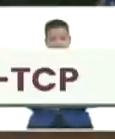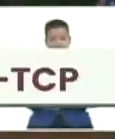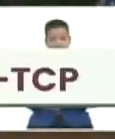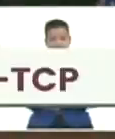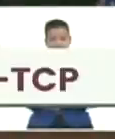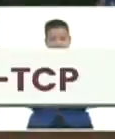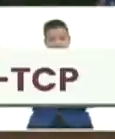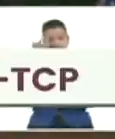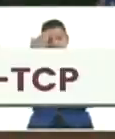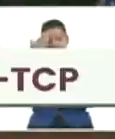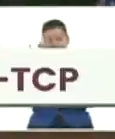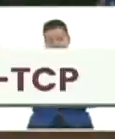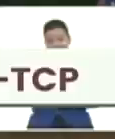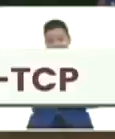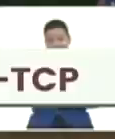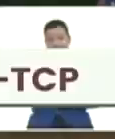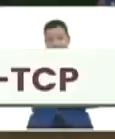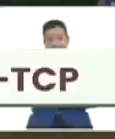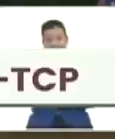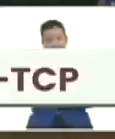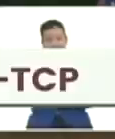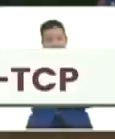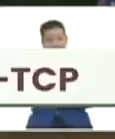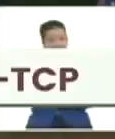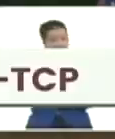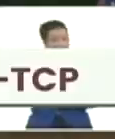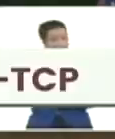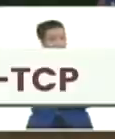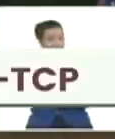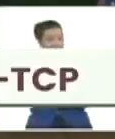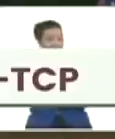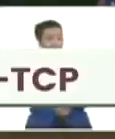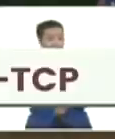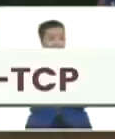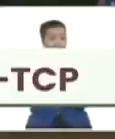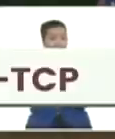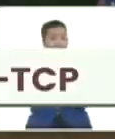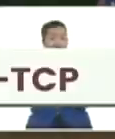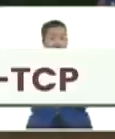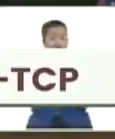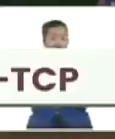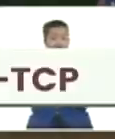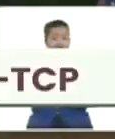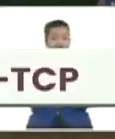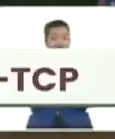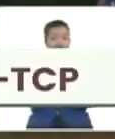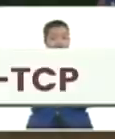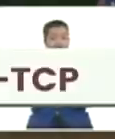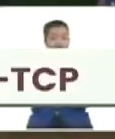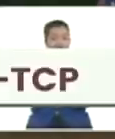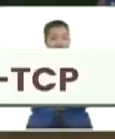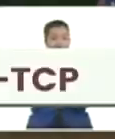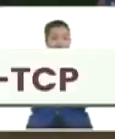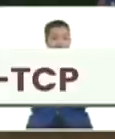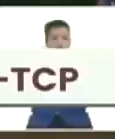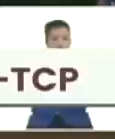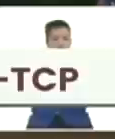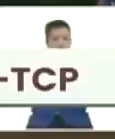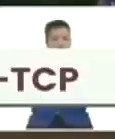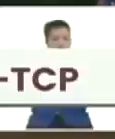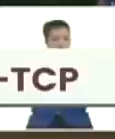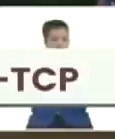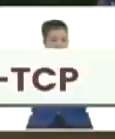es de mucho aprendizaje oír tus ideas. Tengo el honor de ofrecer la palabra a nuestro hermano Luis Arce